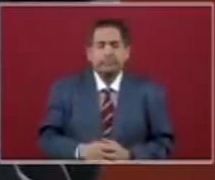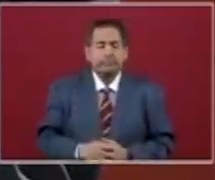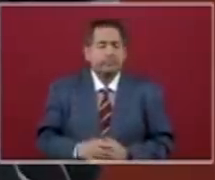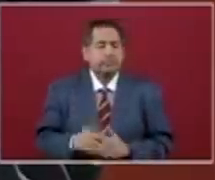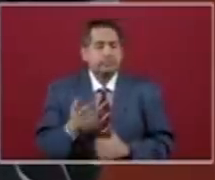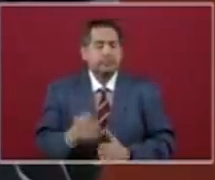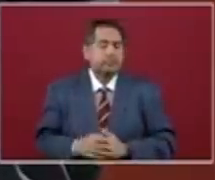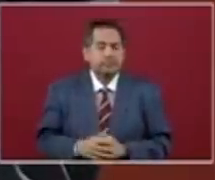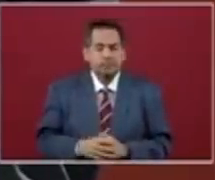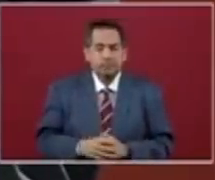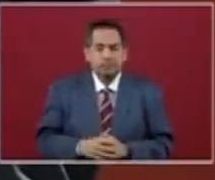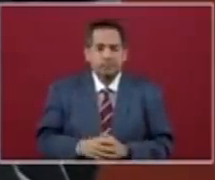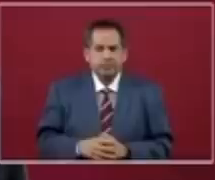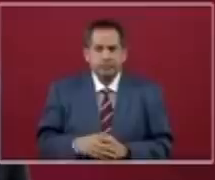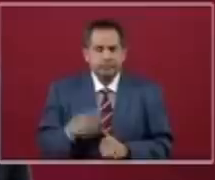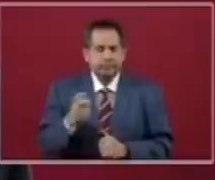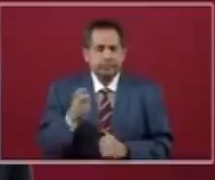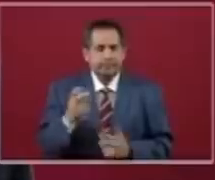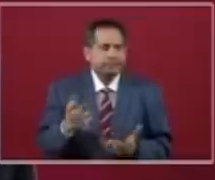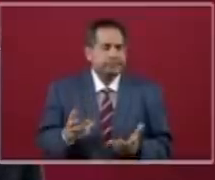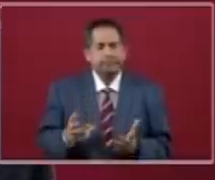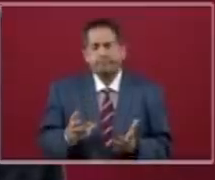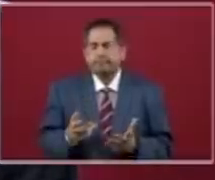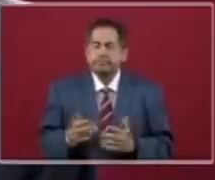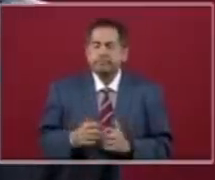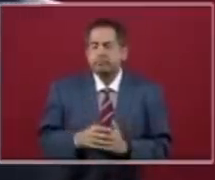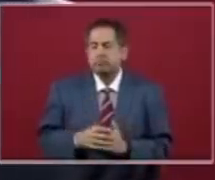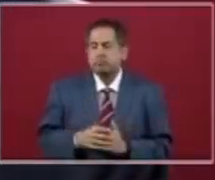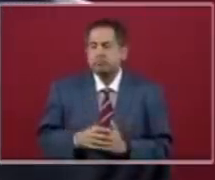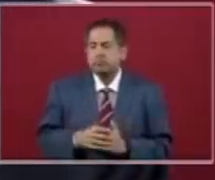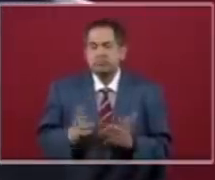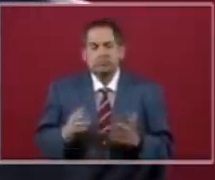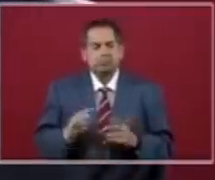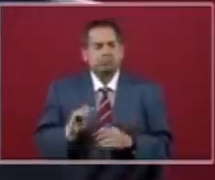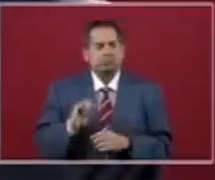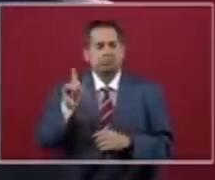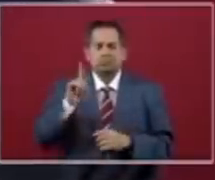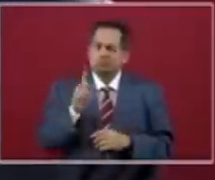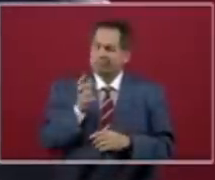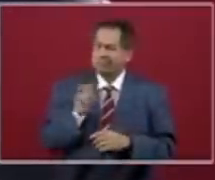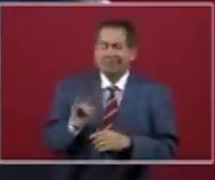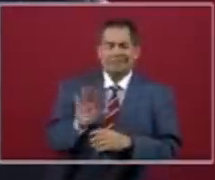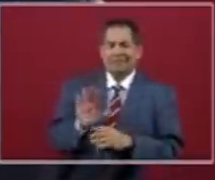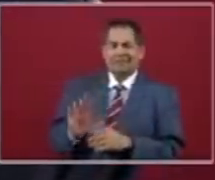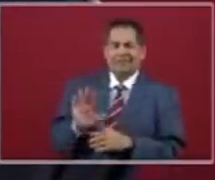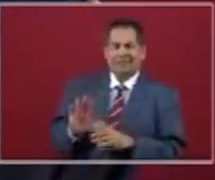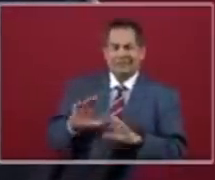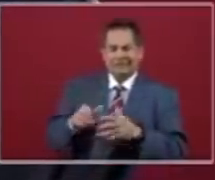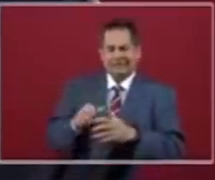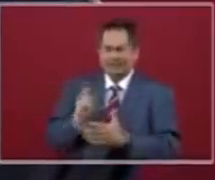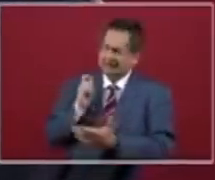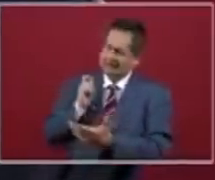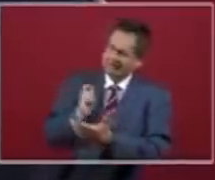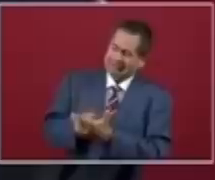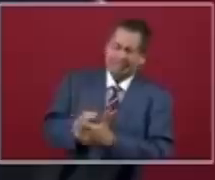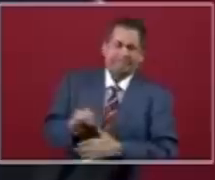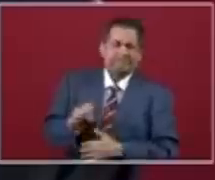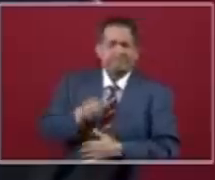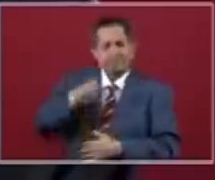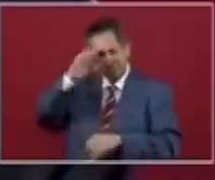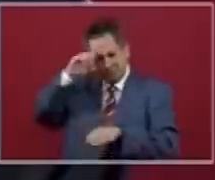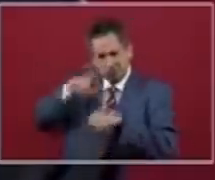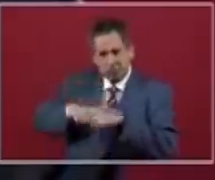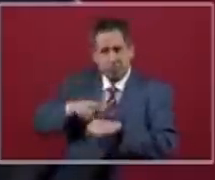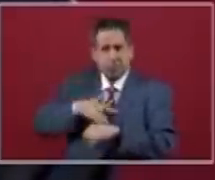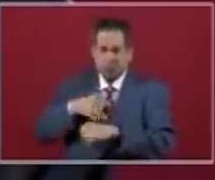porque ese no solo es un distintivo, no solo es nuestra identidad, es